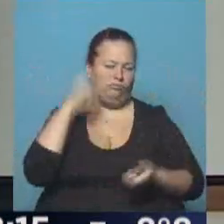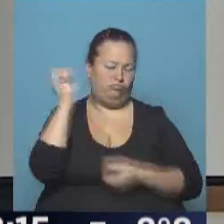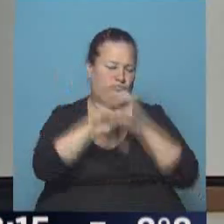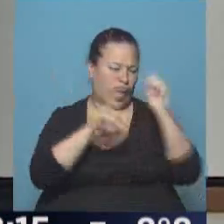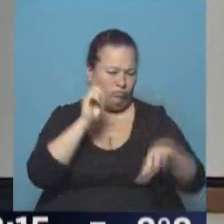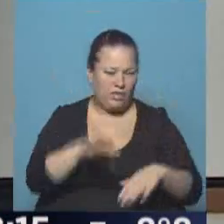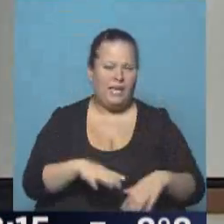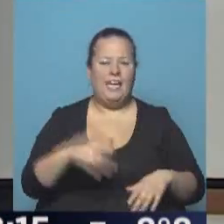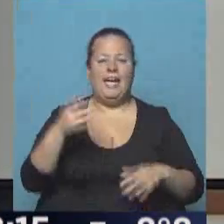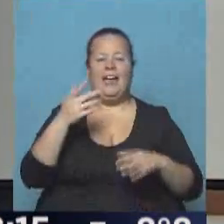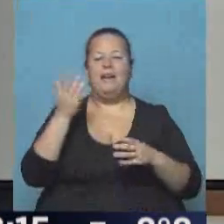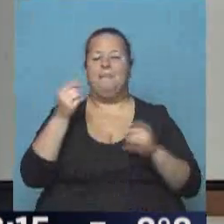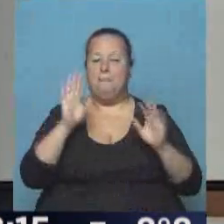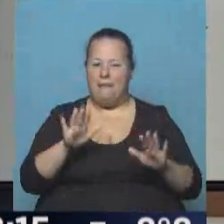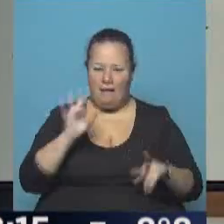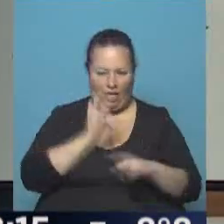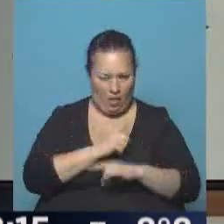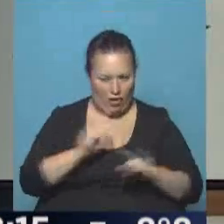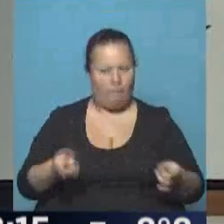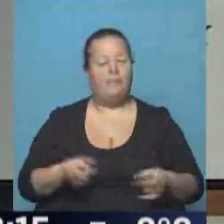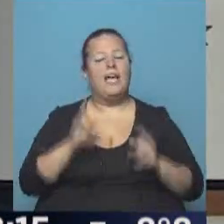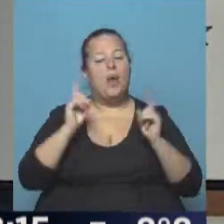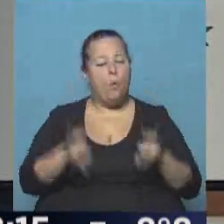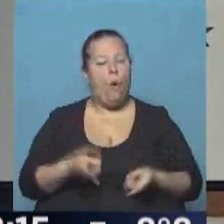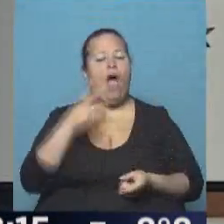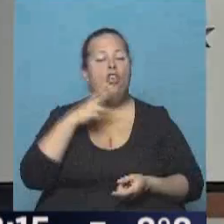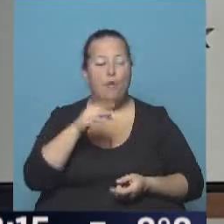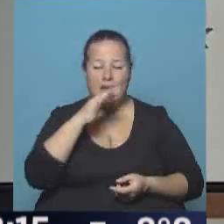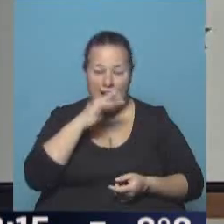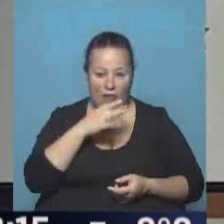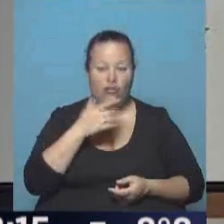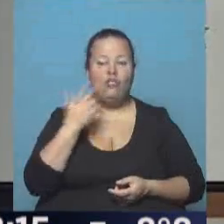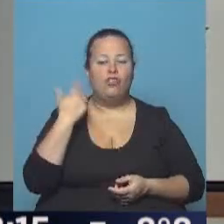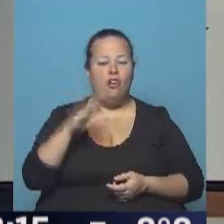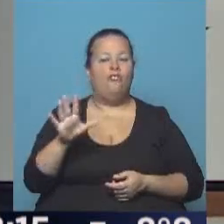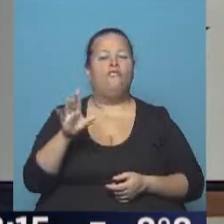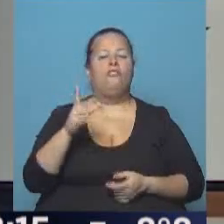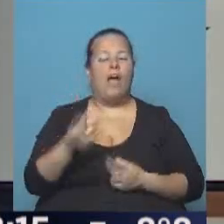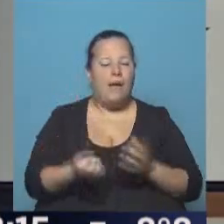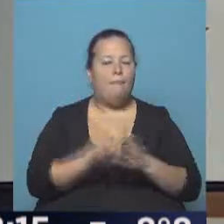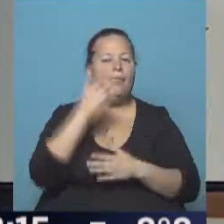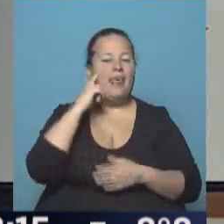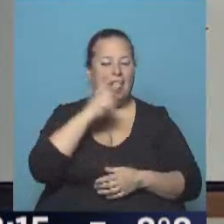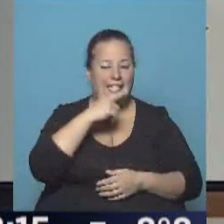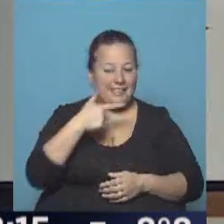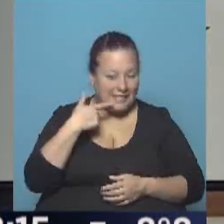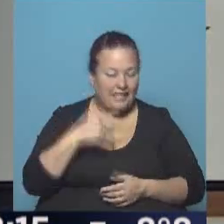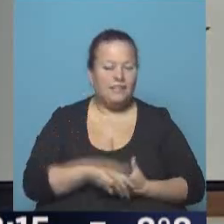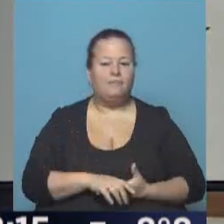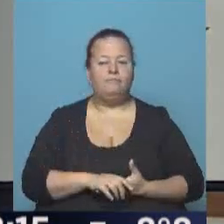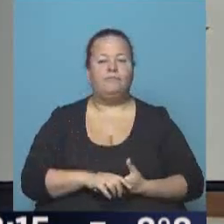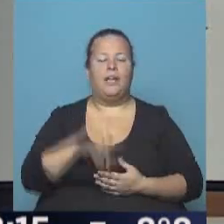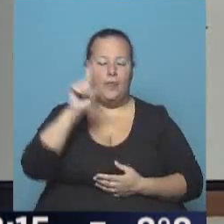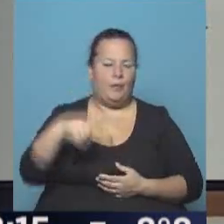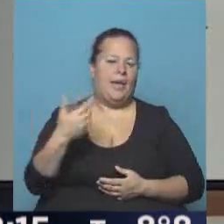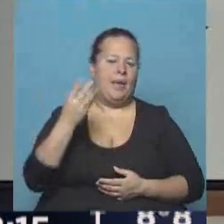criticada, el terror iba a ser contenido, pero no. Sin embargo, en 2014 fue que surge ISIS y sembró el